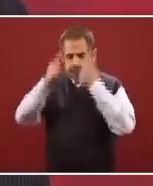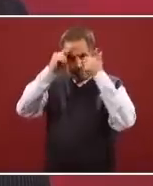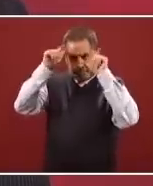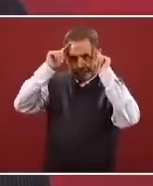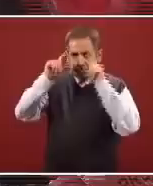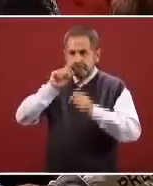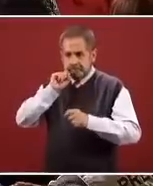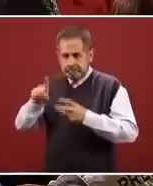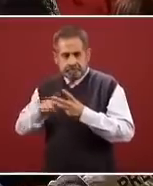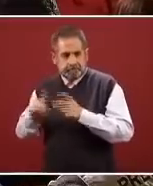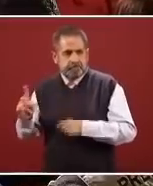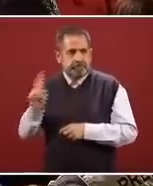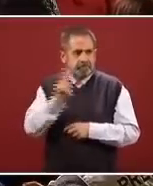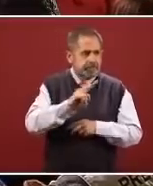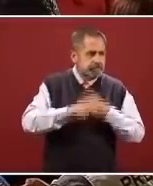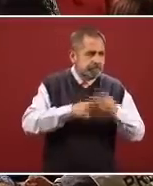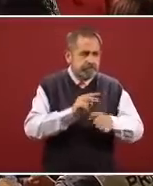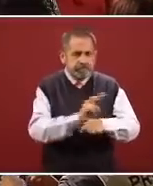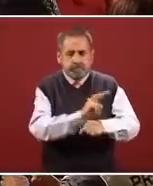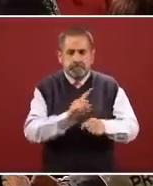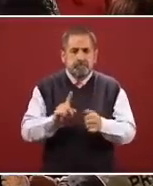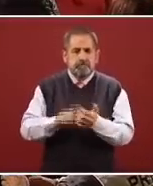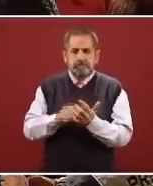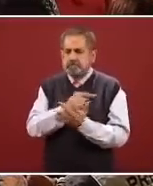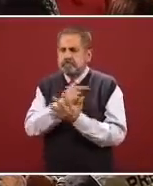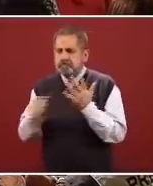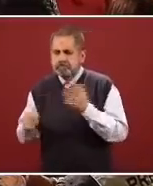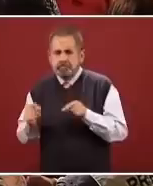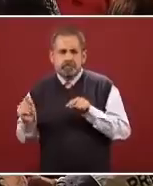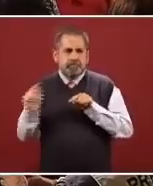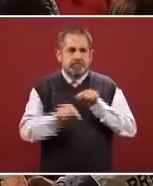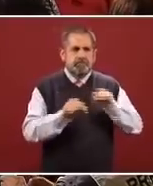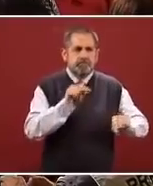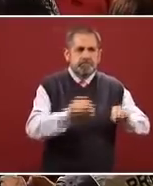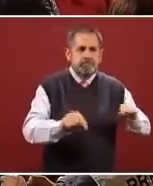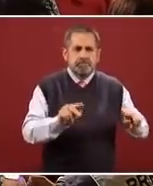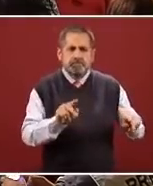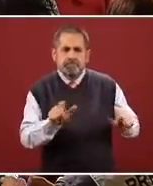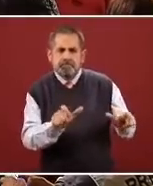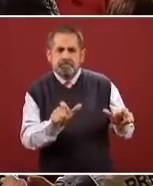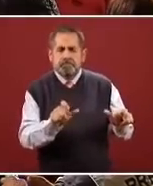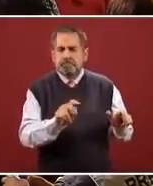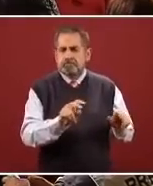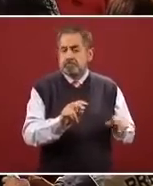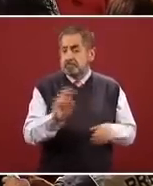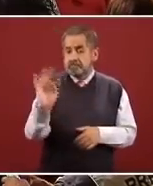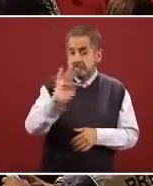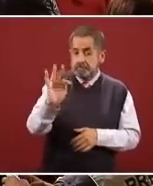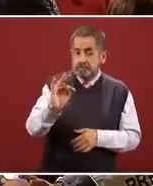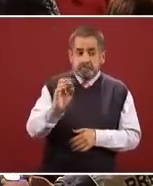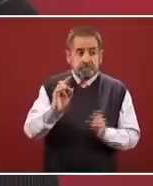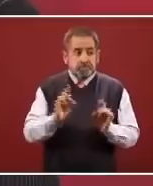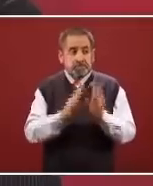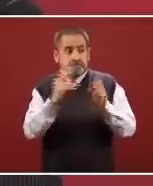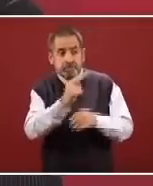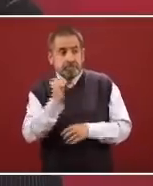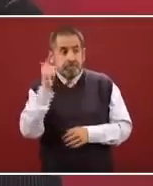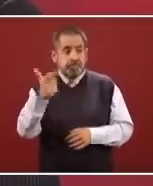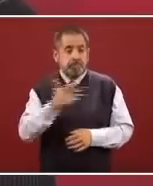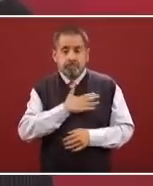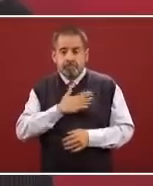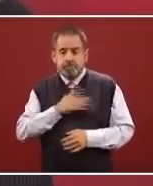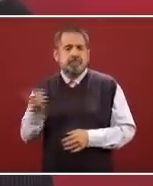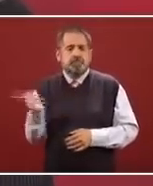tenemos representantes de seguridad y como tal. Lógicamente, si en su momento son requeridos, claro que a través de